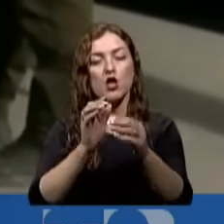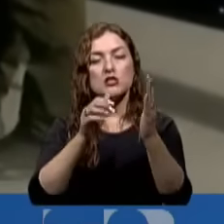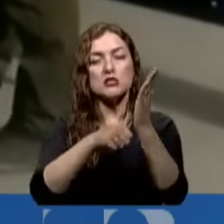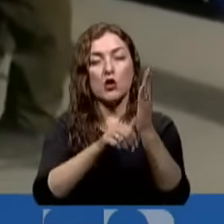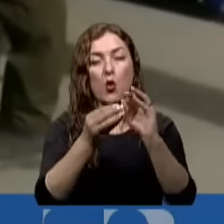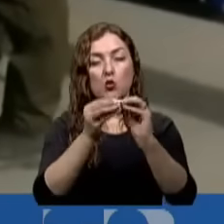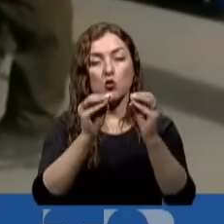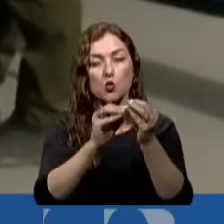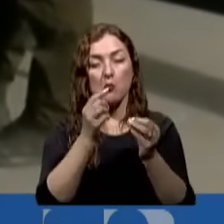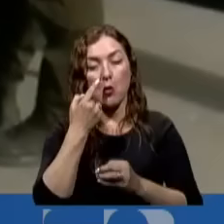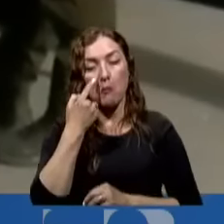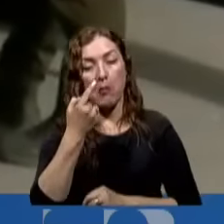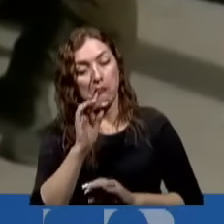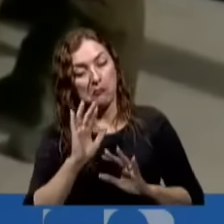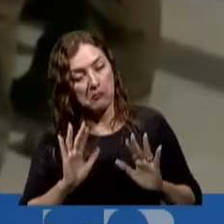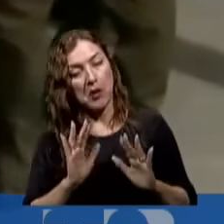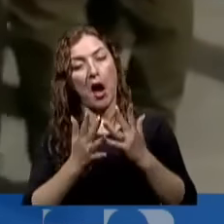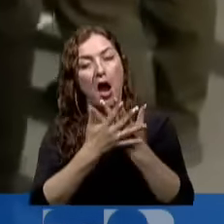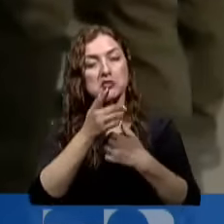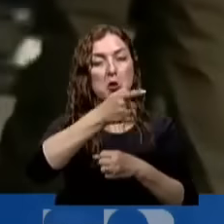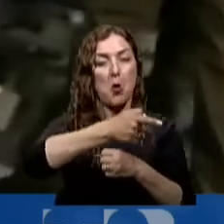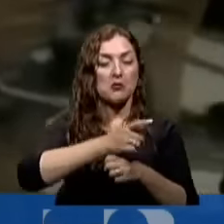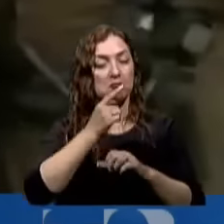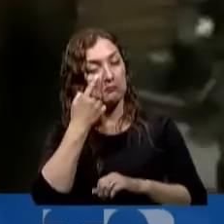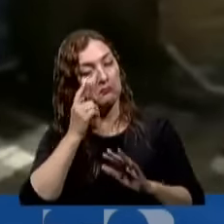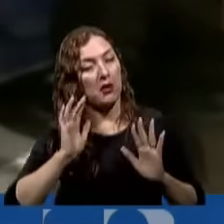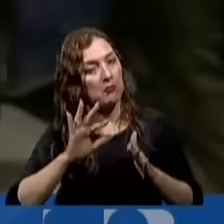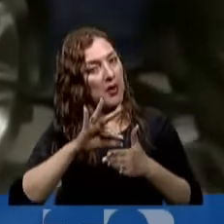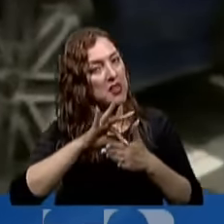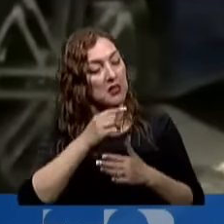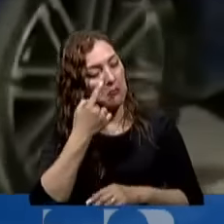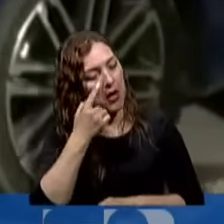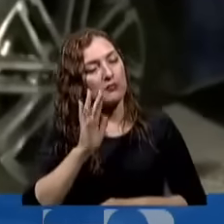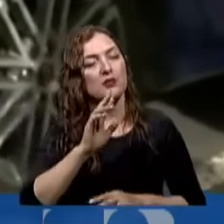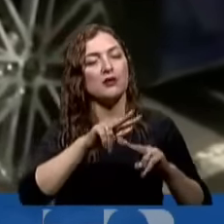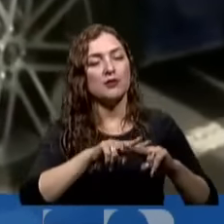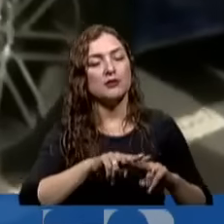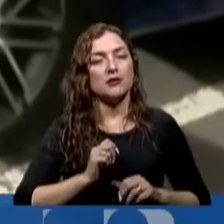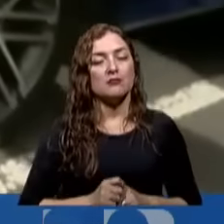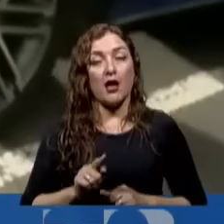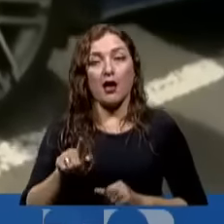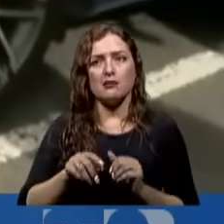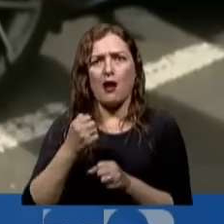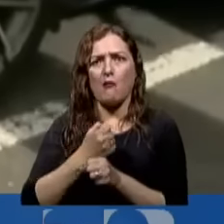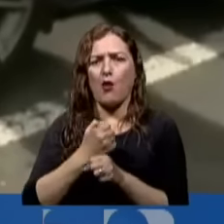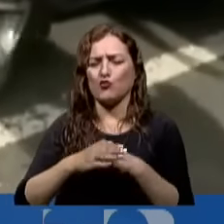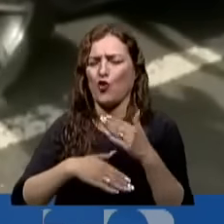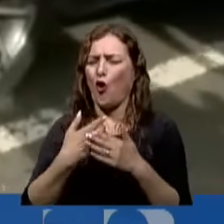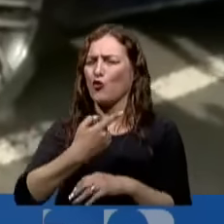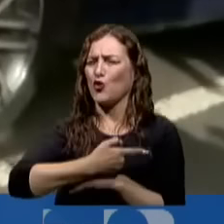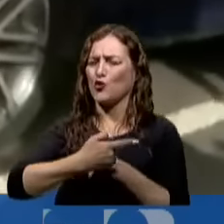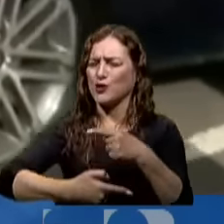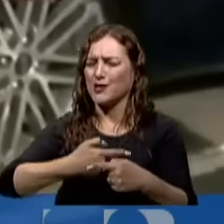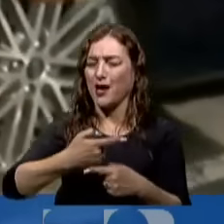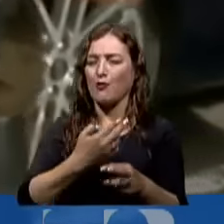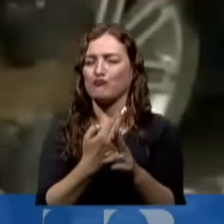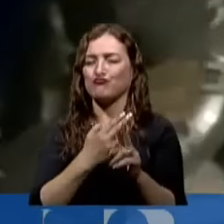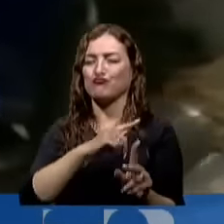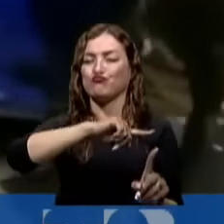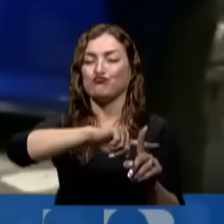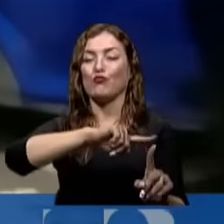Nacional. Se logra capturar a los delincuentes, a ciudadanos. También el trabajo preventivo es importante porque se logra